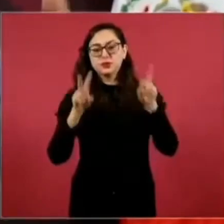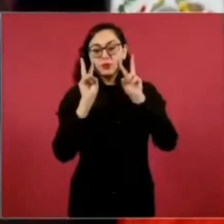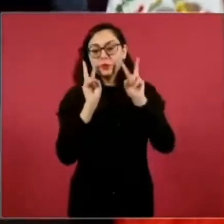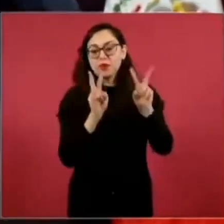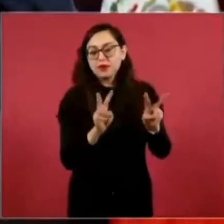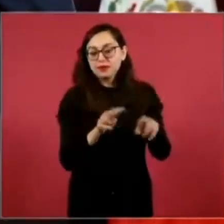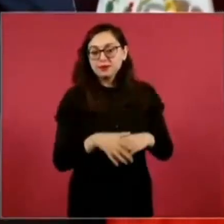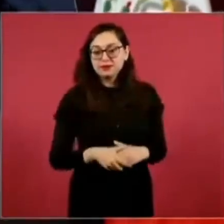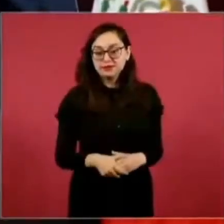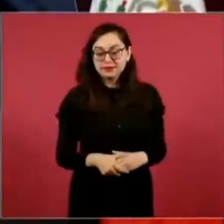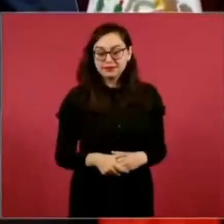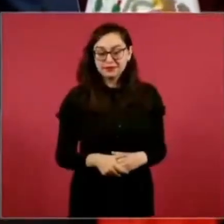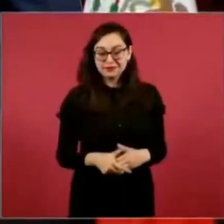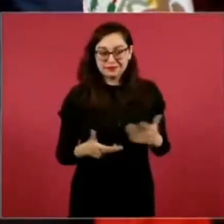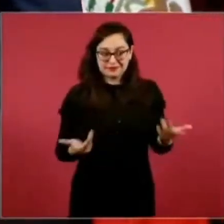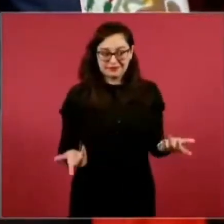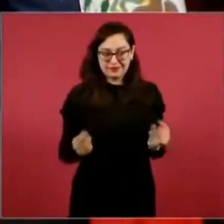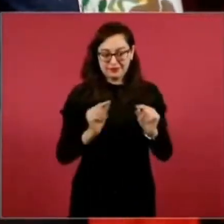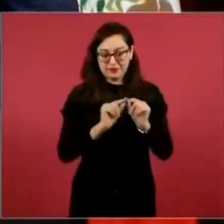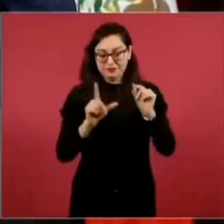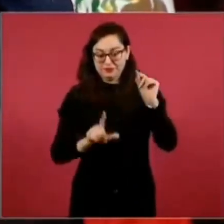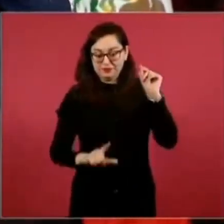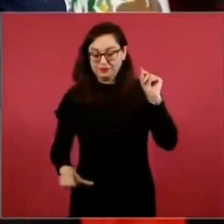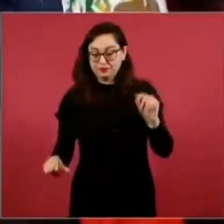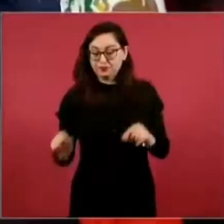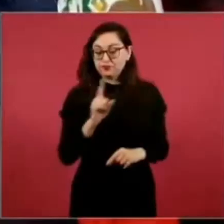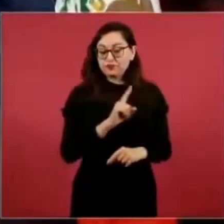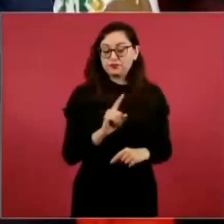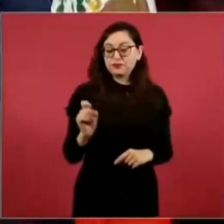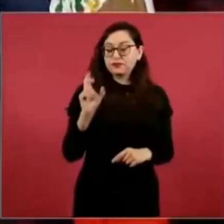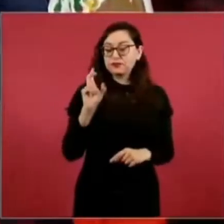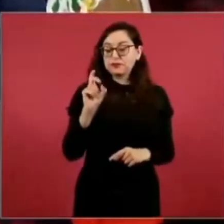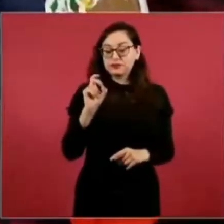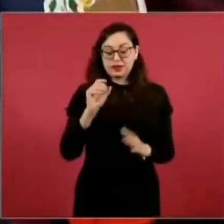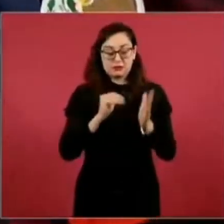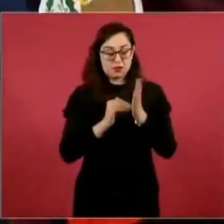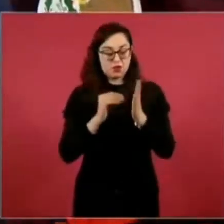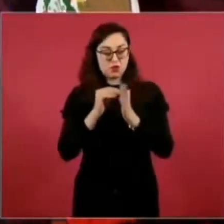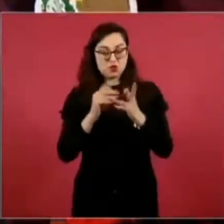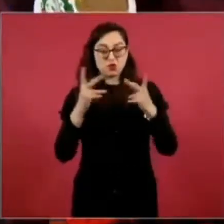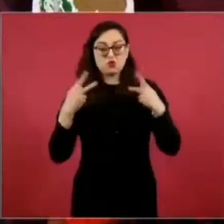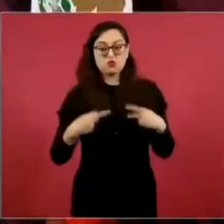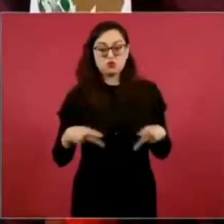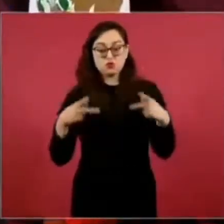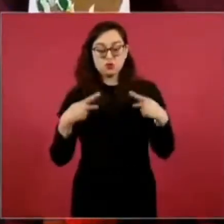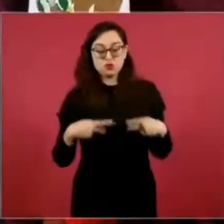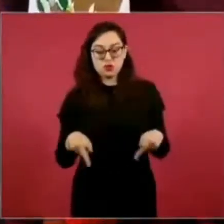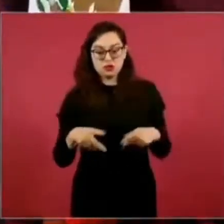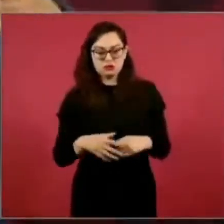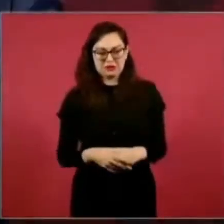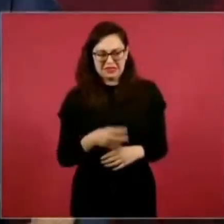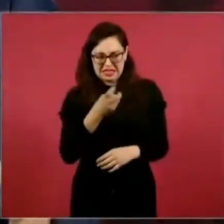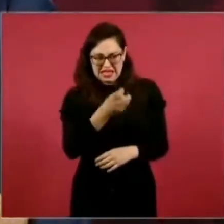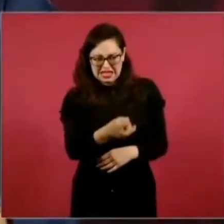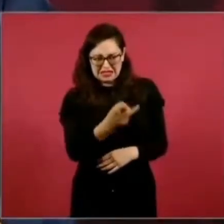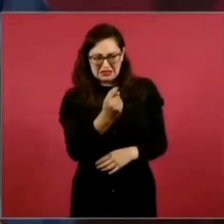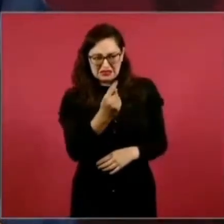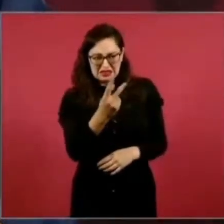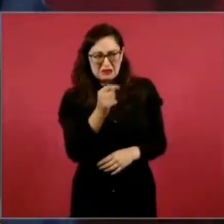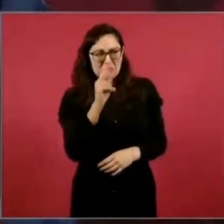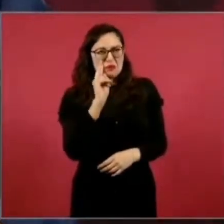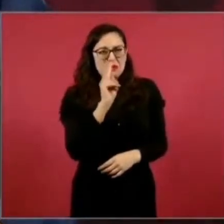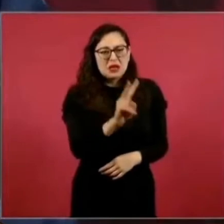porque somos 130 millones de habitantes Cuántos Creen ustedes que ven ese